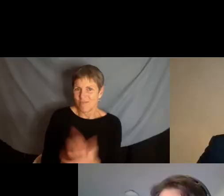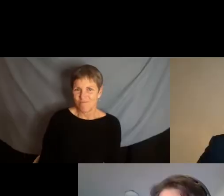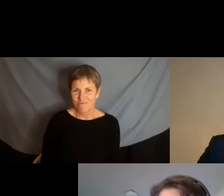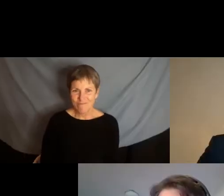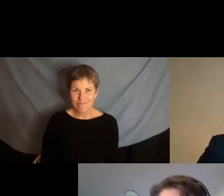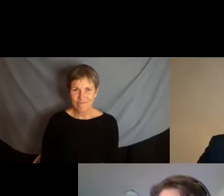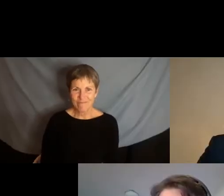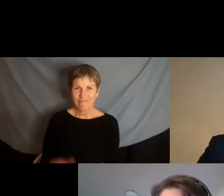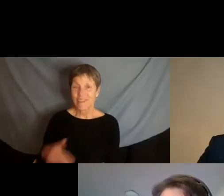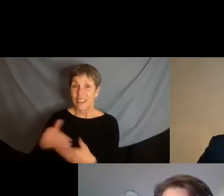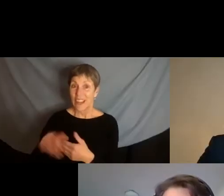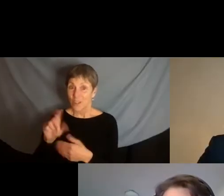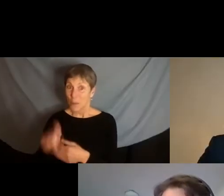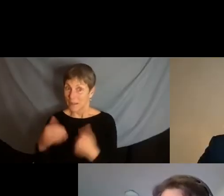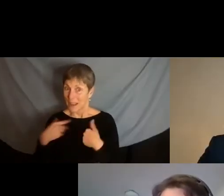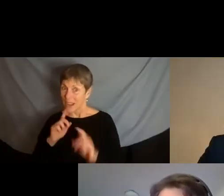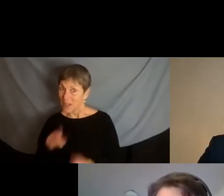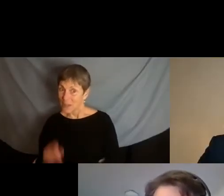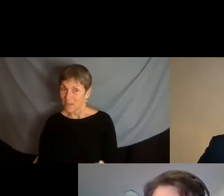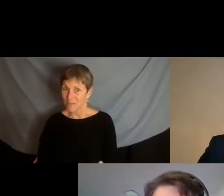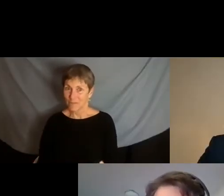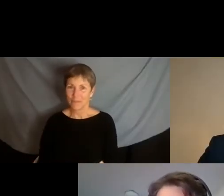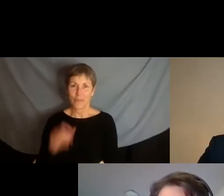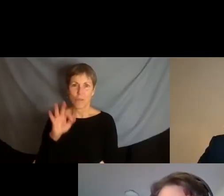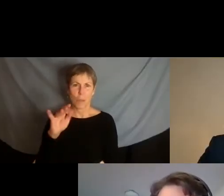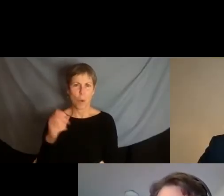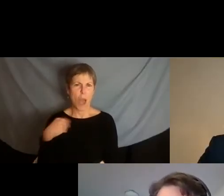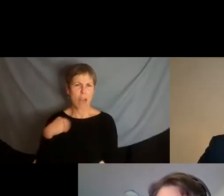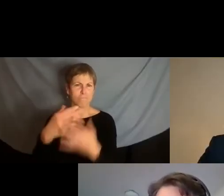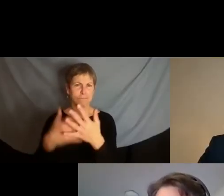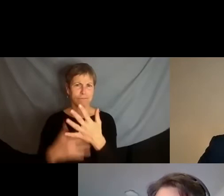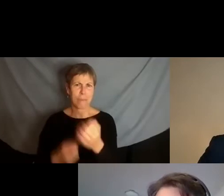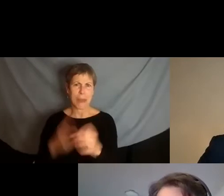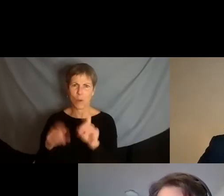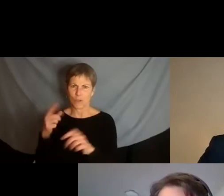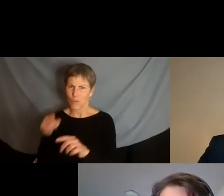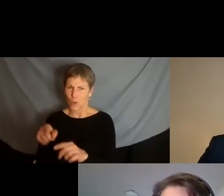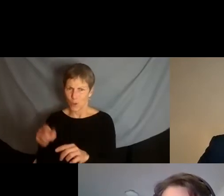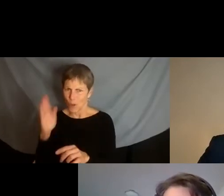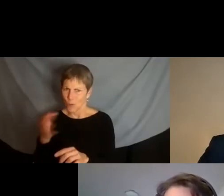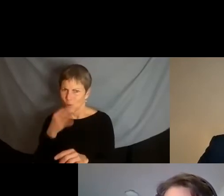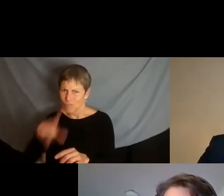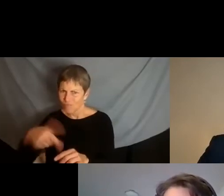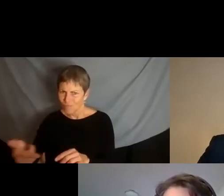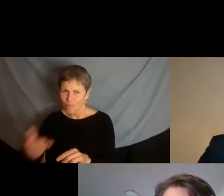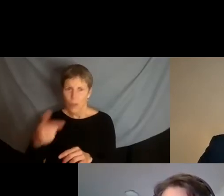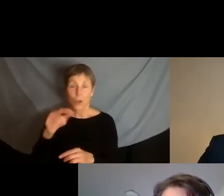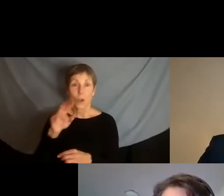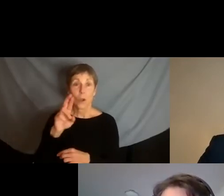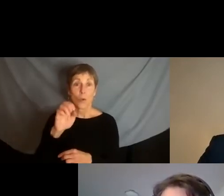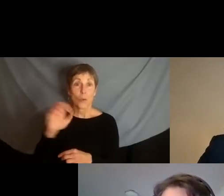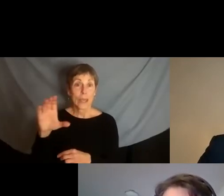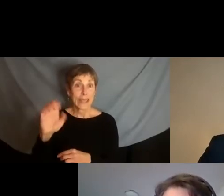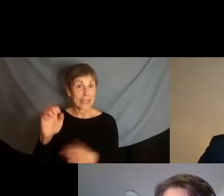realmente no tengo una respuesta para esta pregunta, pero sí tengo una para la siguiente. Sí, definitivamente hay muchas preguntas para ti, entonces